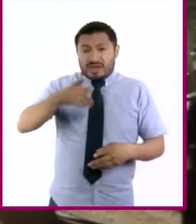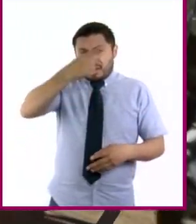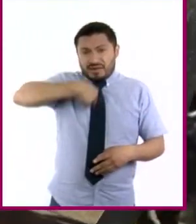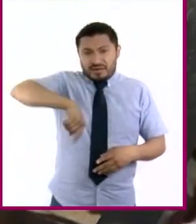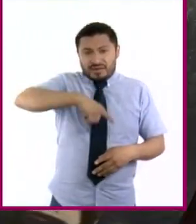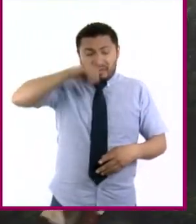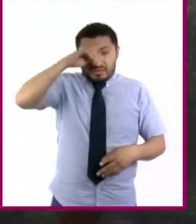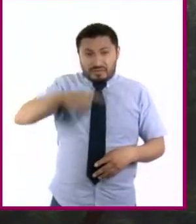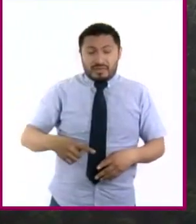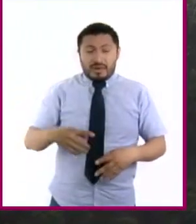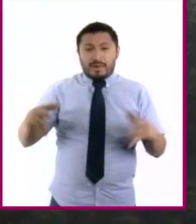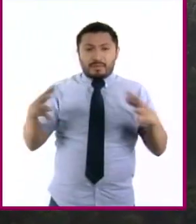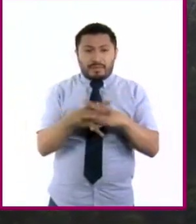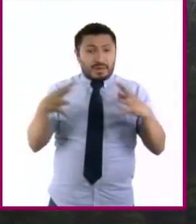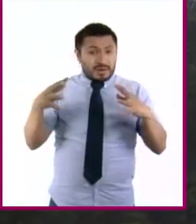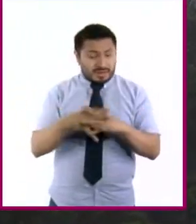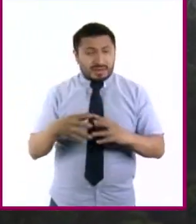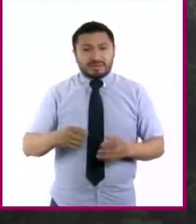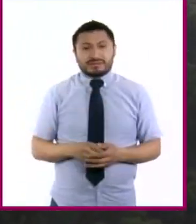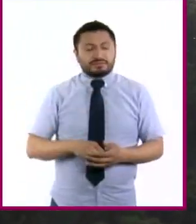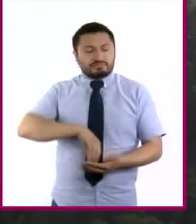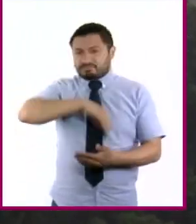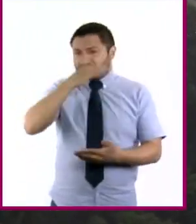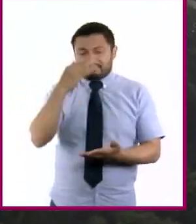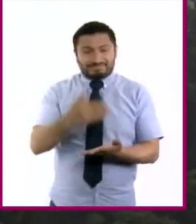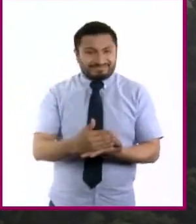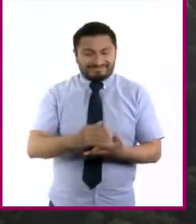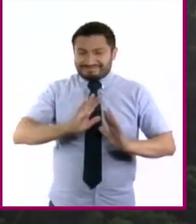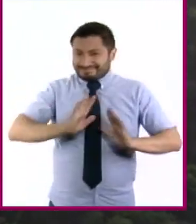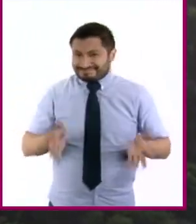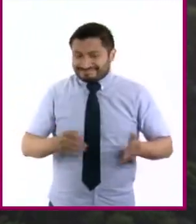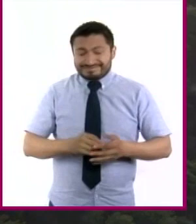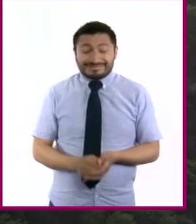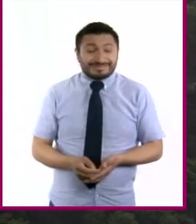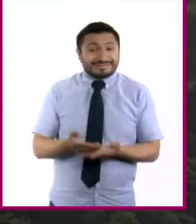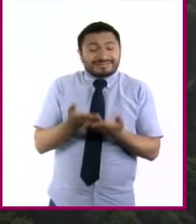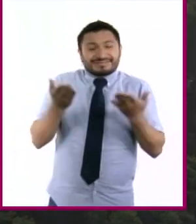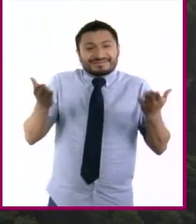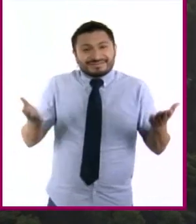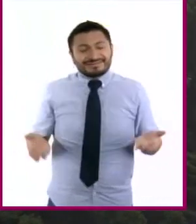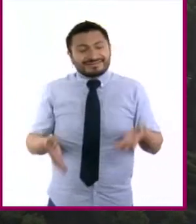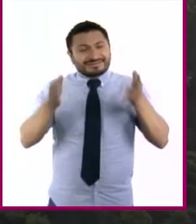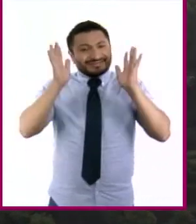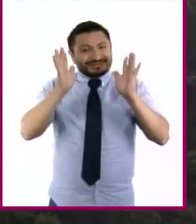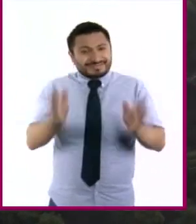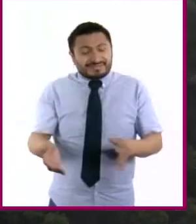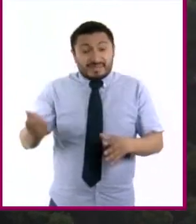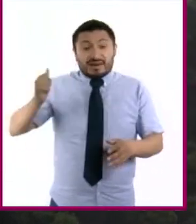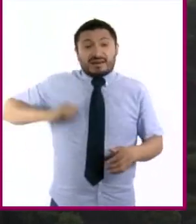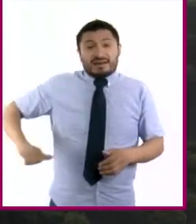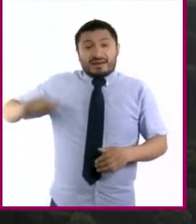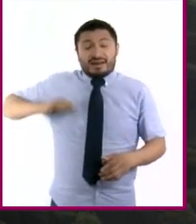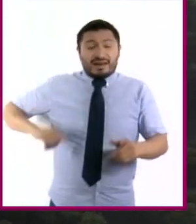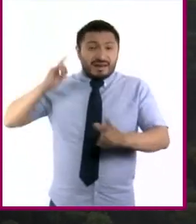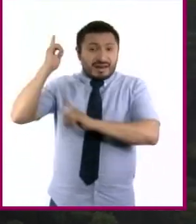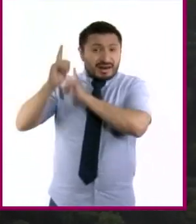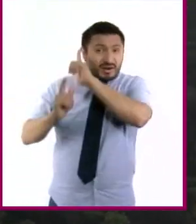guerras. Aquí paramos, mijo. Ahora estamos en la antigua